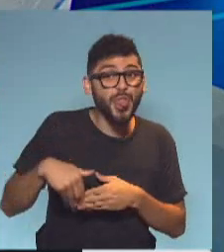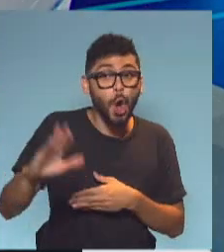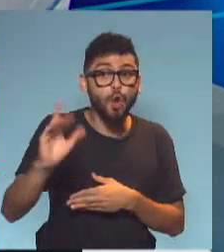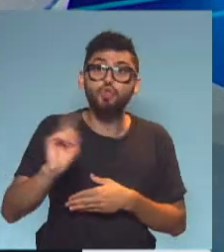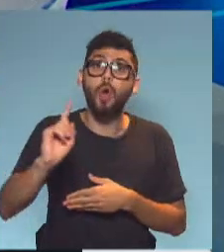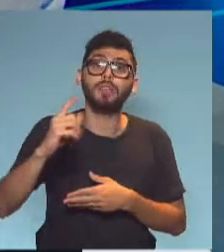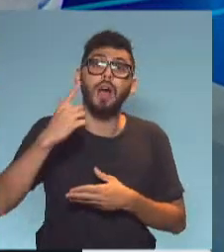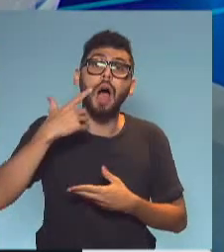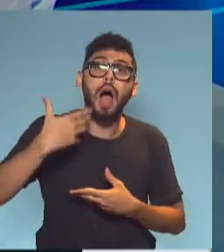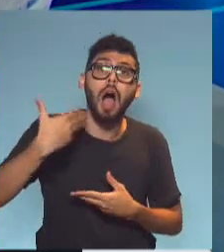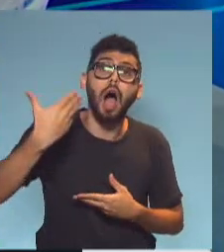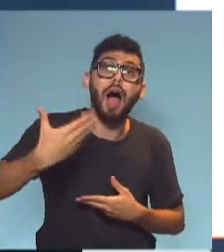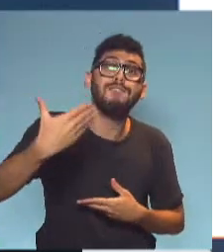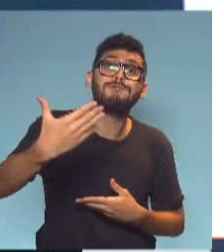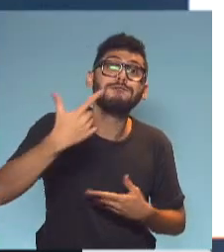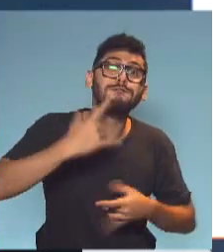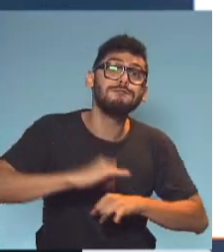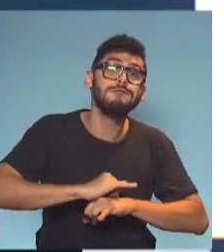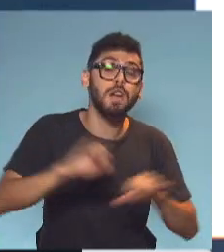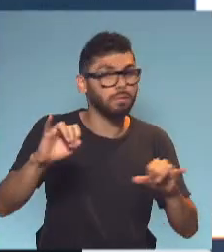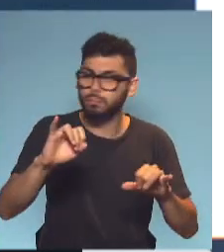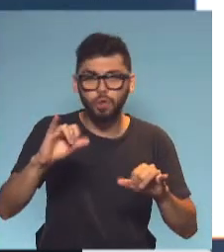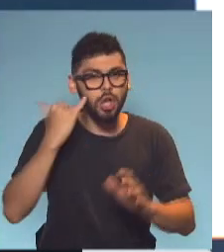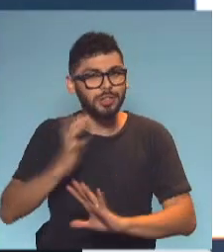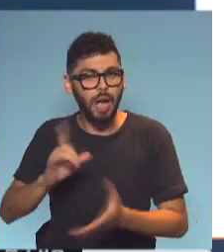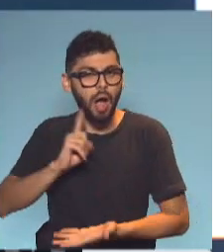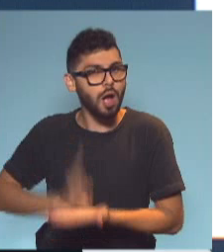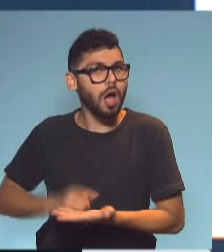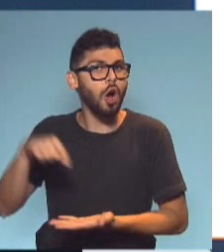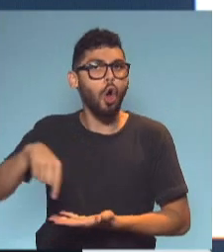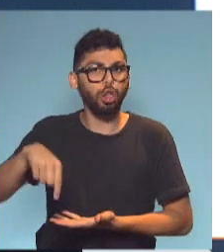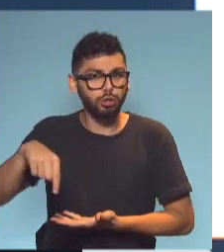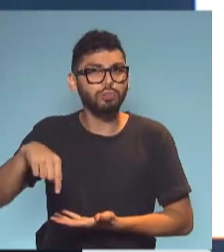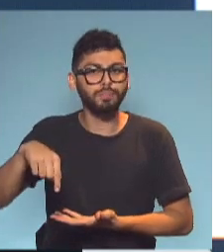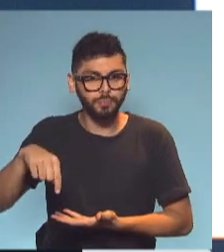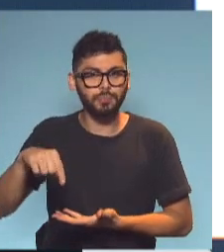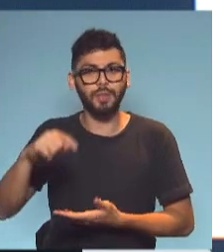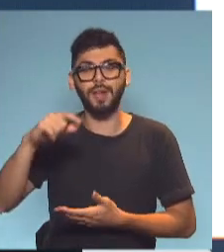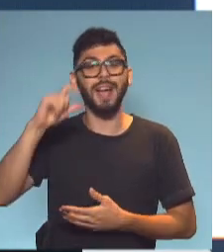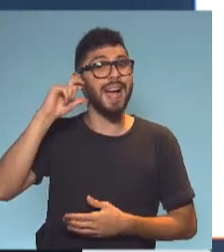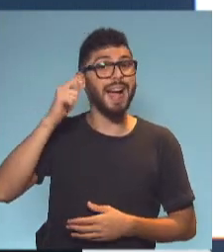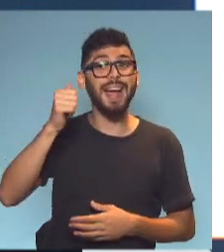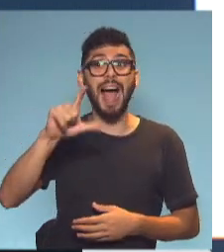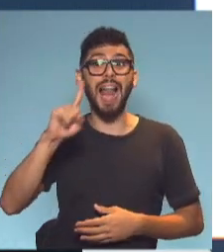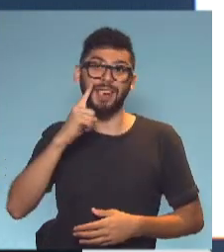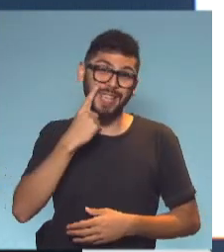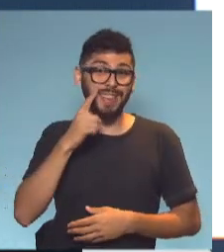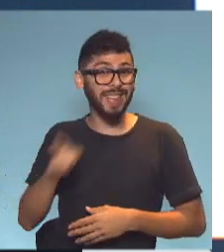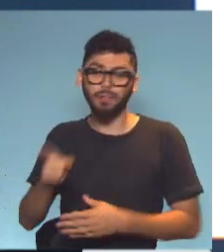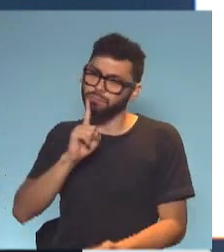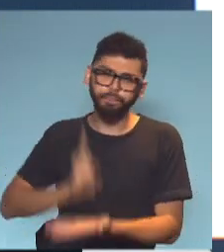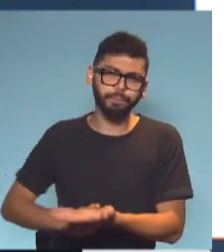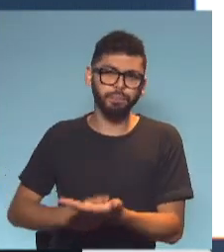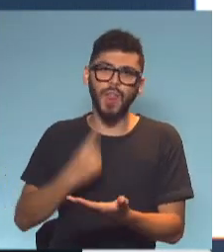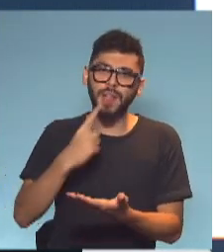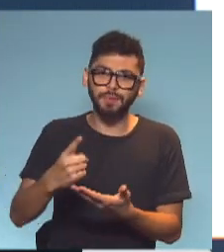la espera de los anuncios de mañana o cuando sea en la semana. Esto ya ha sido anunciado por Ezequiel Galli, que es su intendente. Incluye